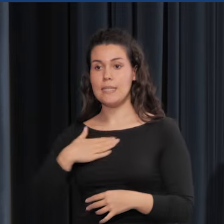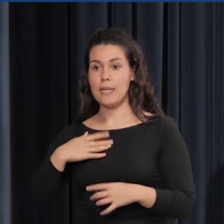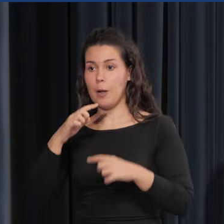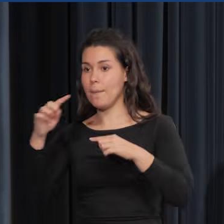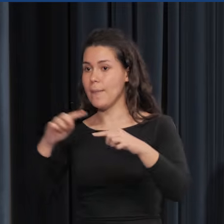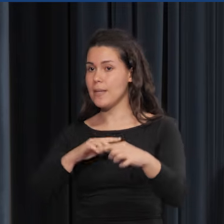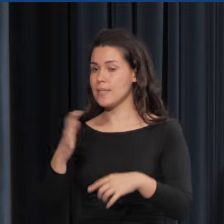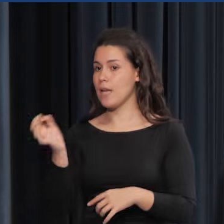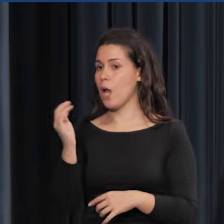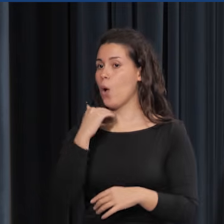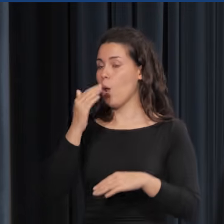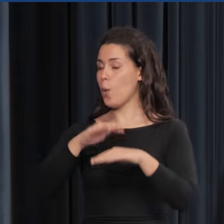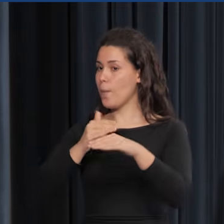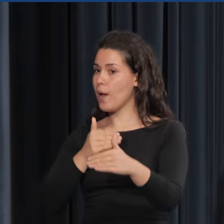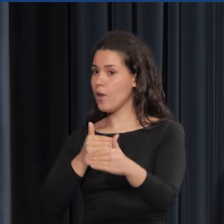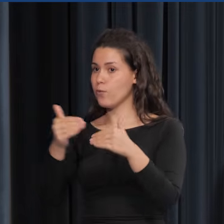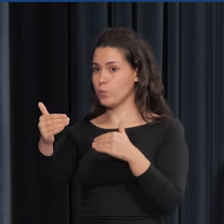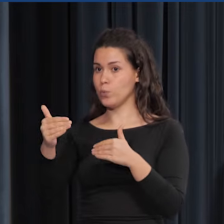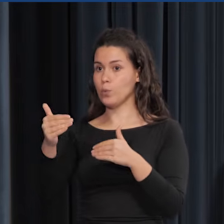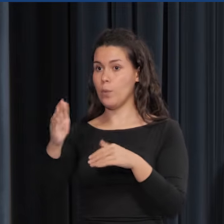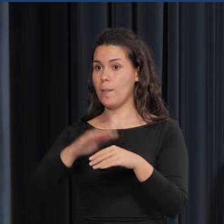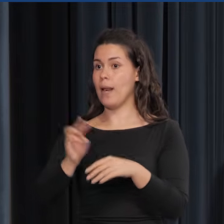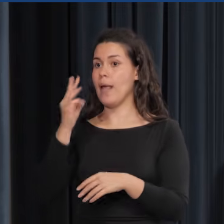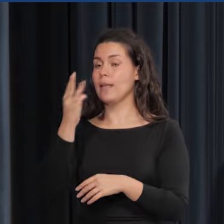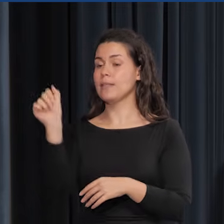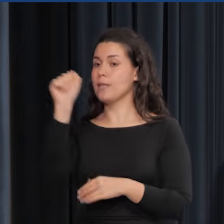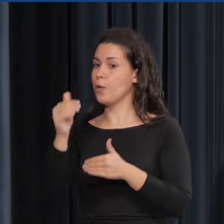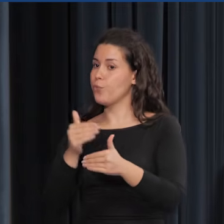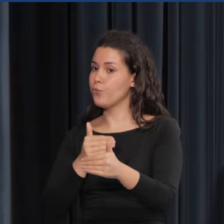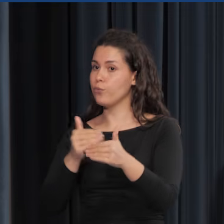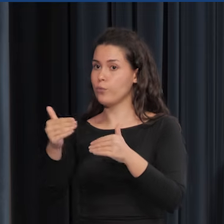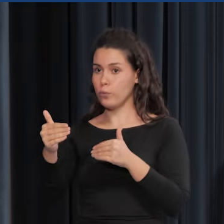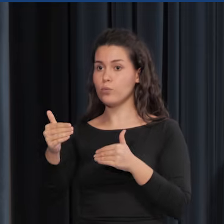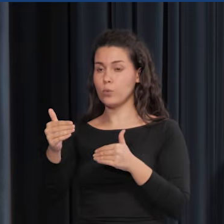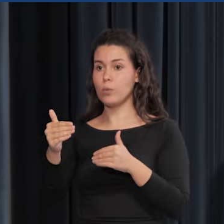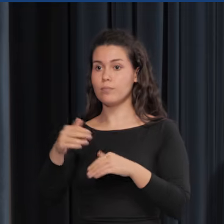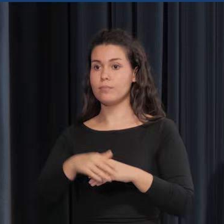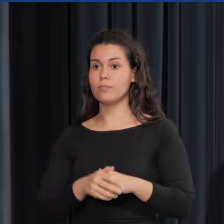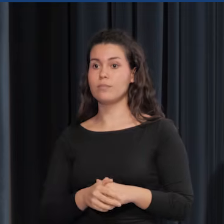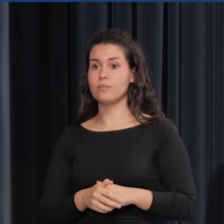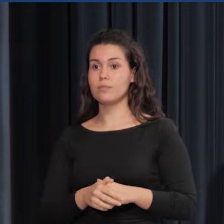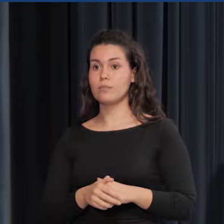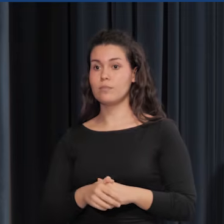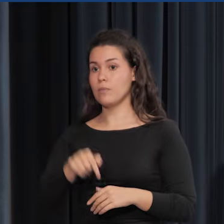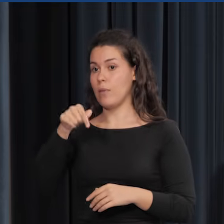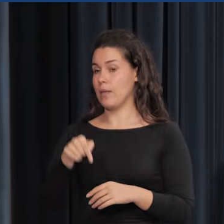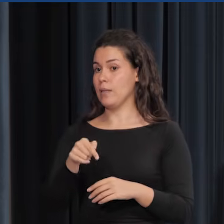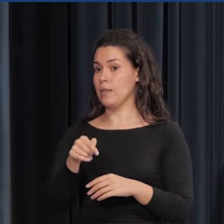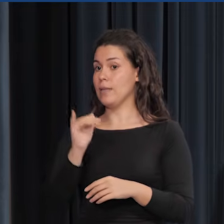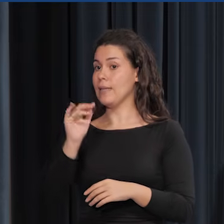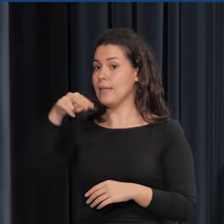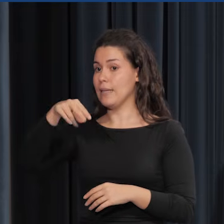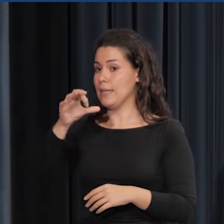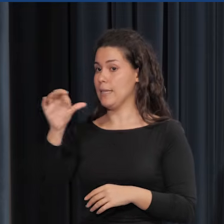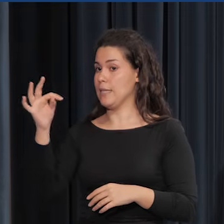algún mensaje para el futuro, para los próximos 30 años, pues tenemos todos los canales del instituto